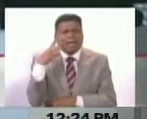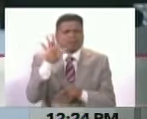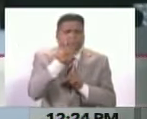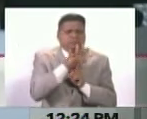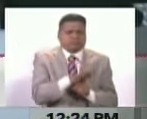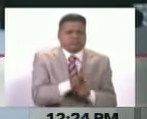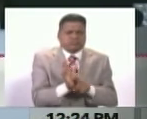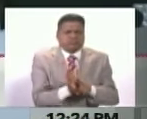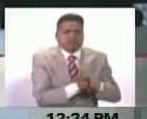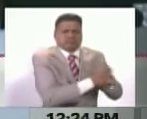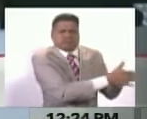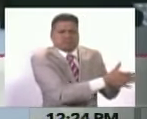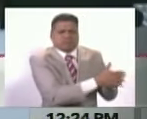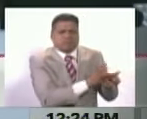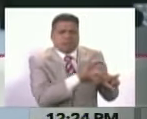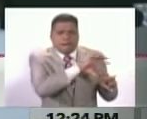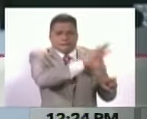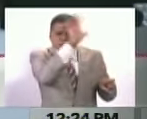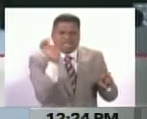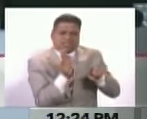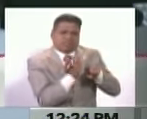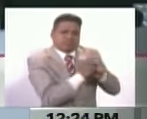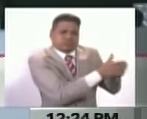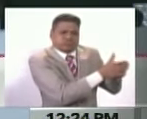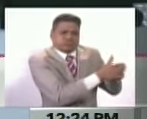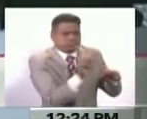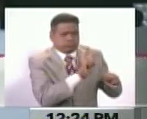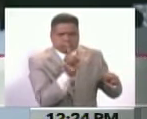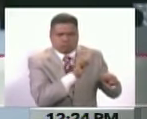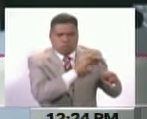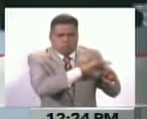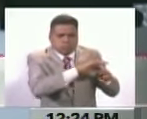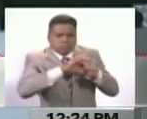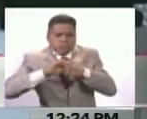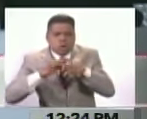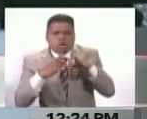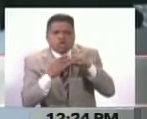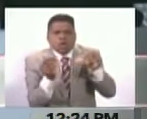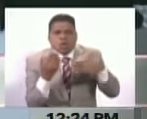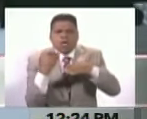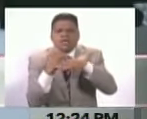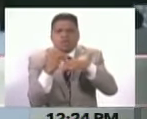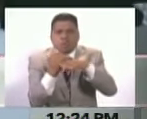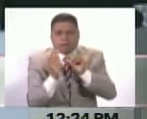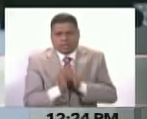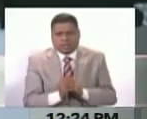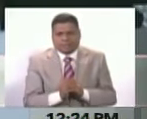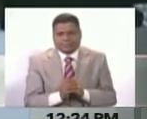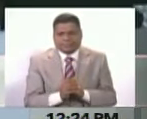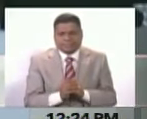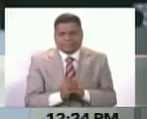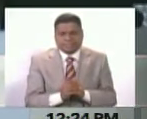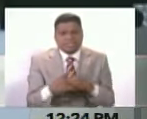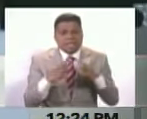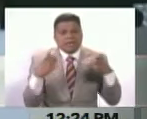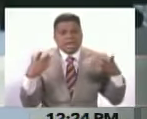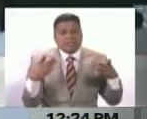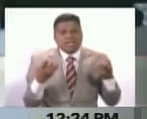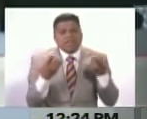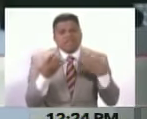la gobernanza internacional y que seguimos siendo víctimas de asimetrías, de grandes injusticias,